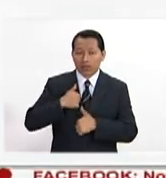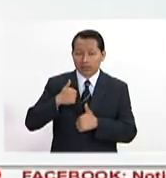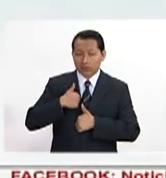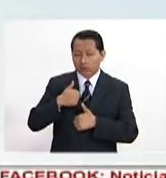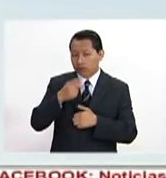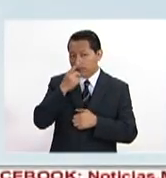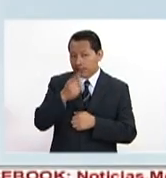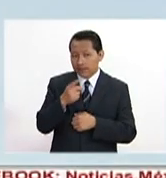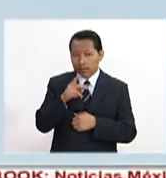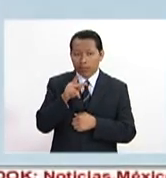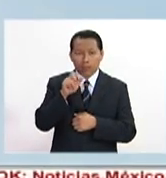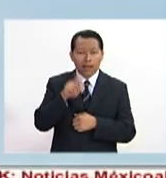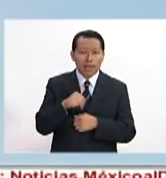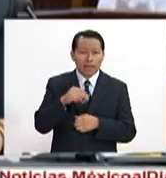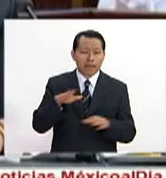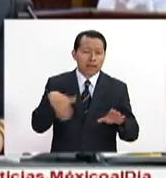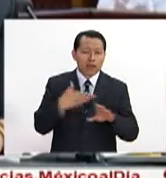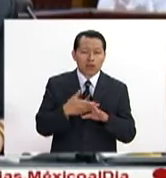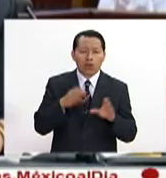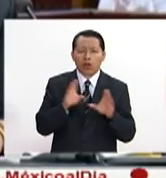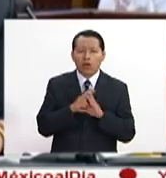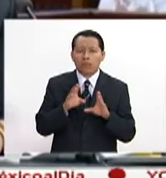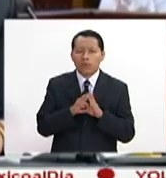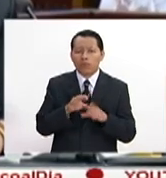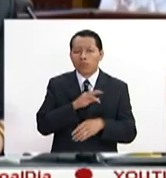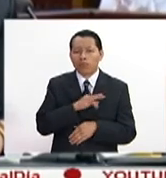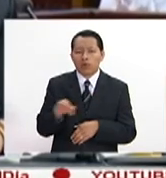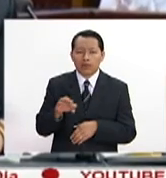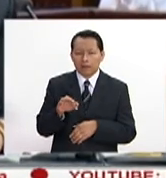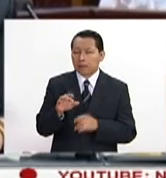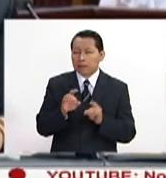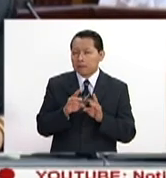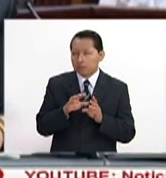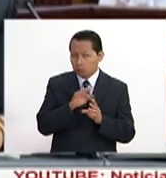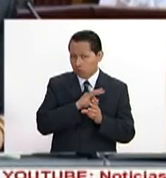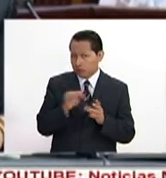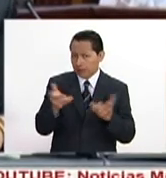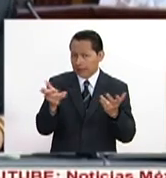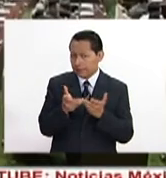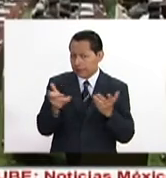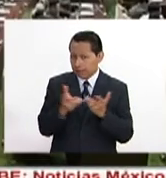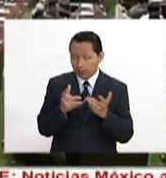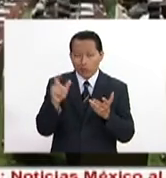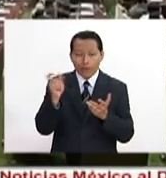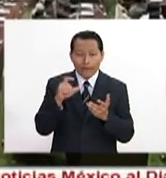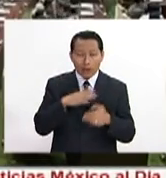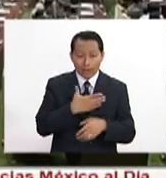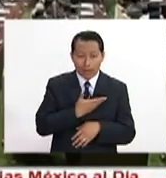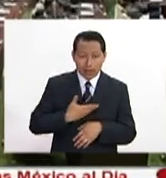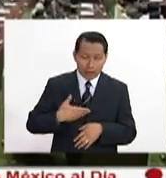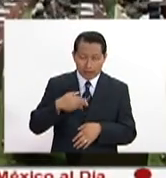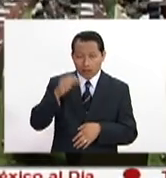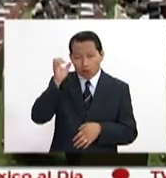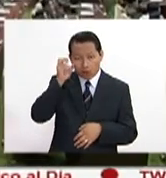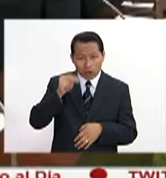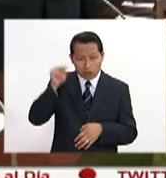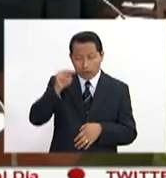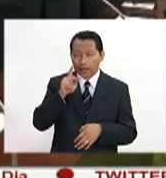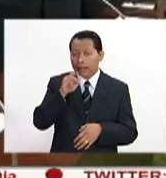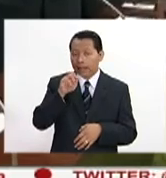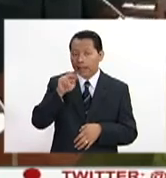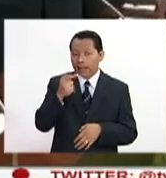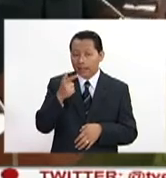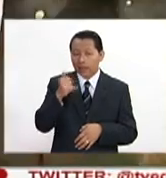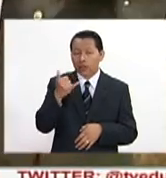dijo que el plan de ataque será puesto en práctica en cualquier momento, una vez que el presidente norcoreano Kim